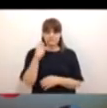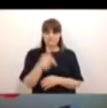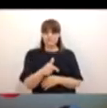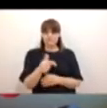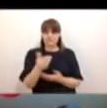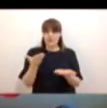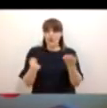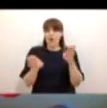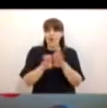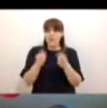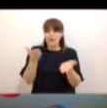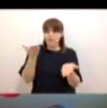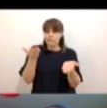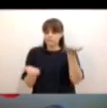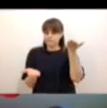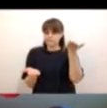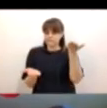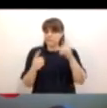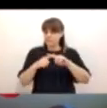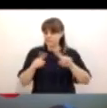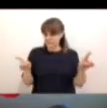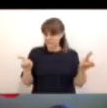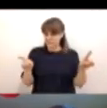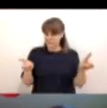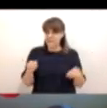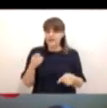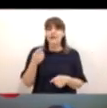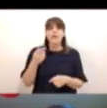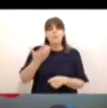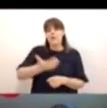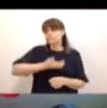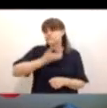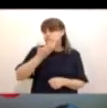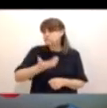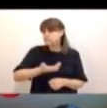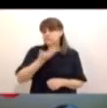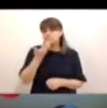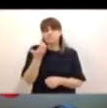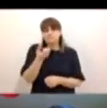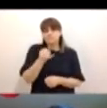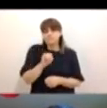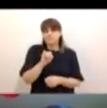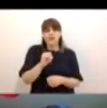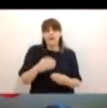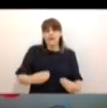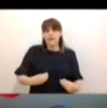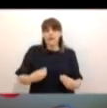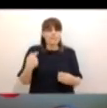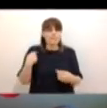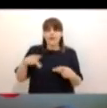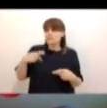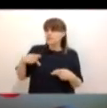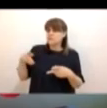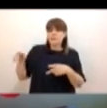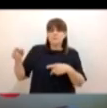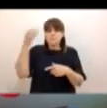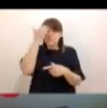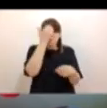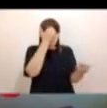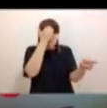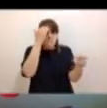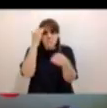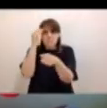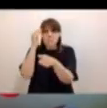resulta muy ajeno si echamos un ojo a la propia vida cotidiana o a la vida de las personas que tenemos cerca entonces ahora